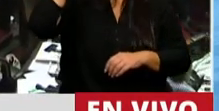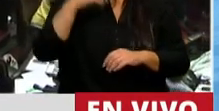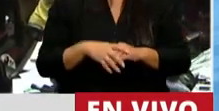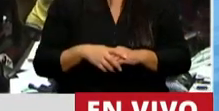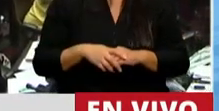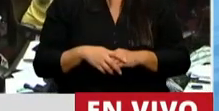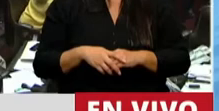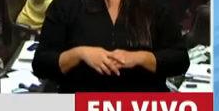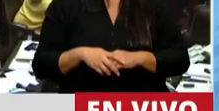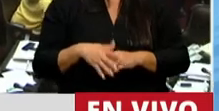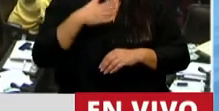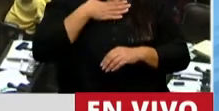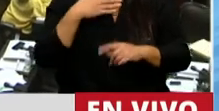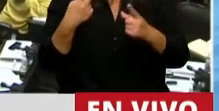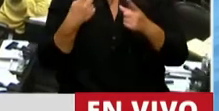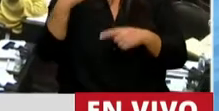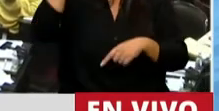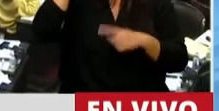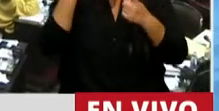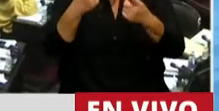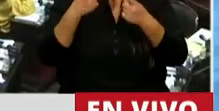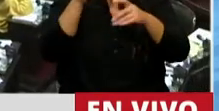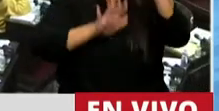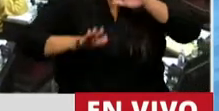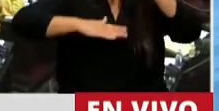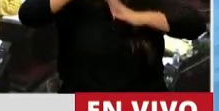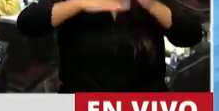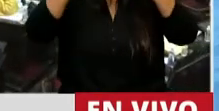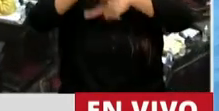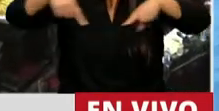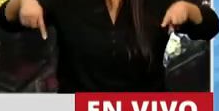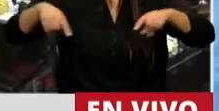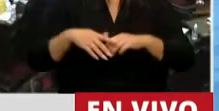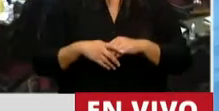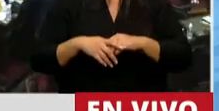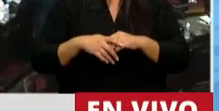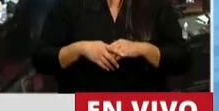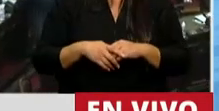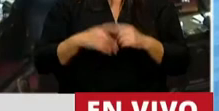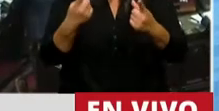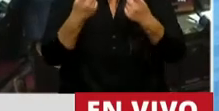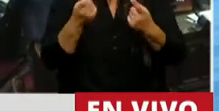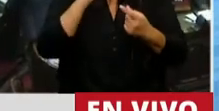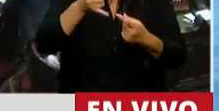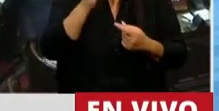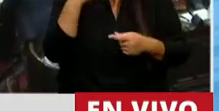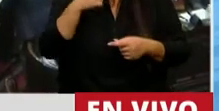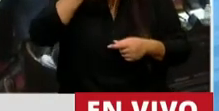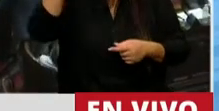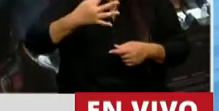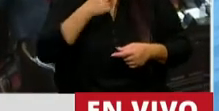que lo que necesitamos crecer en infraestructura y demás, digo, la verdad es que